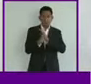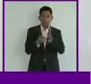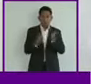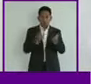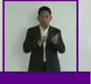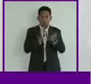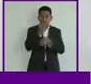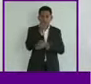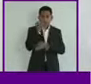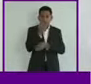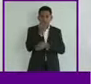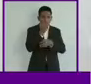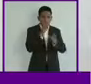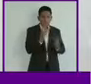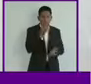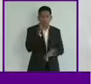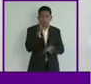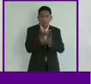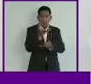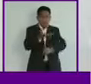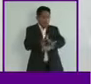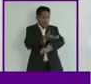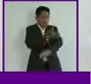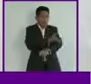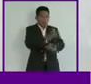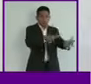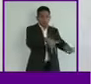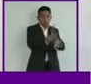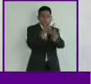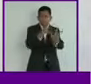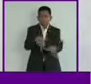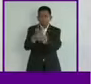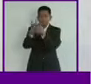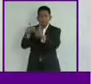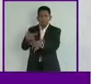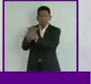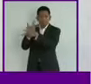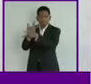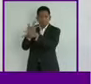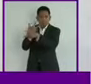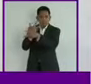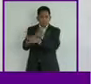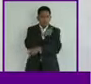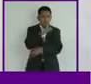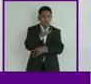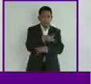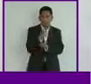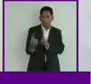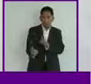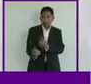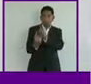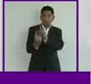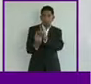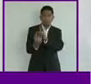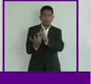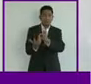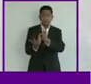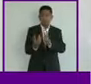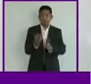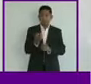pantalla. Entonces, como propuesta para el gobierno y en colaboración con las